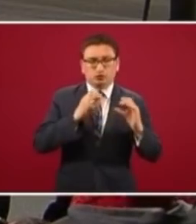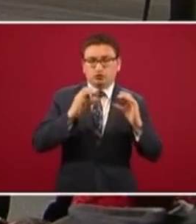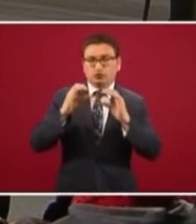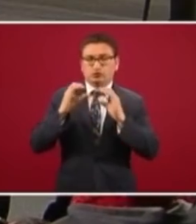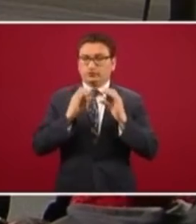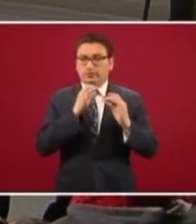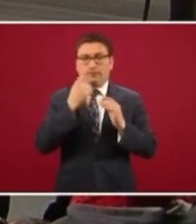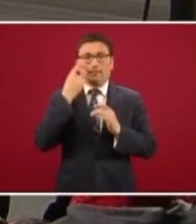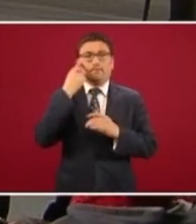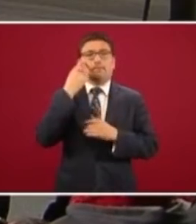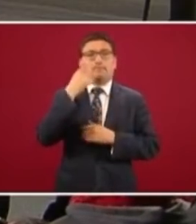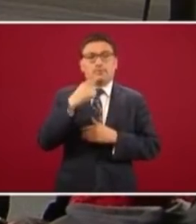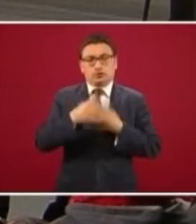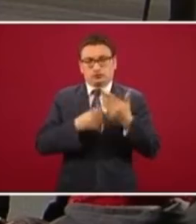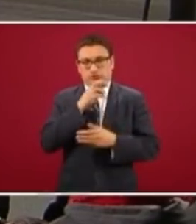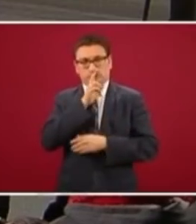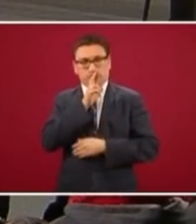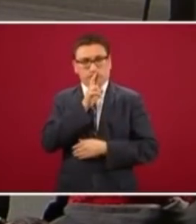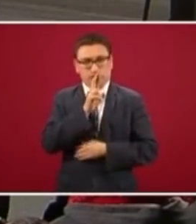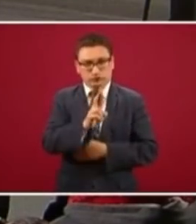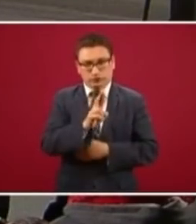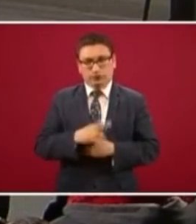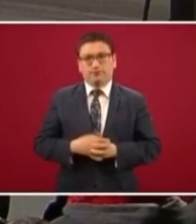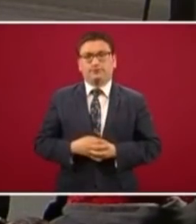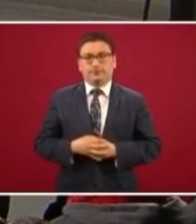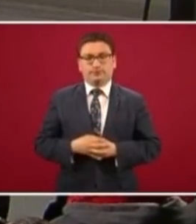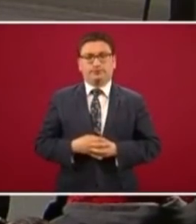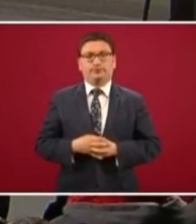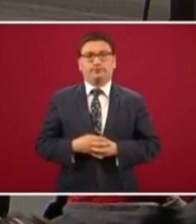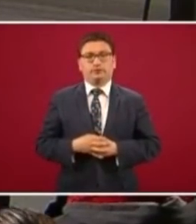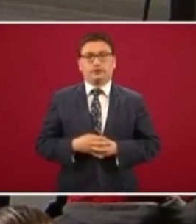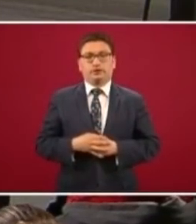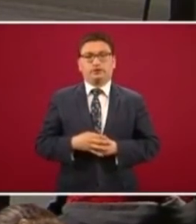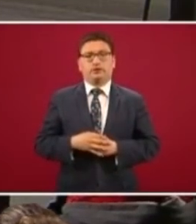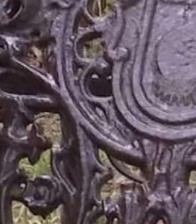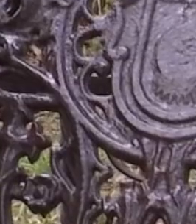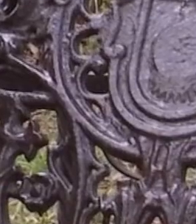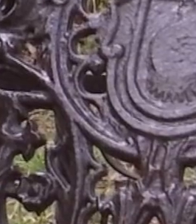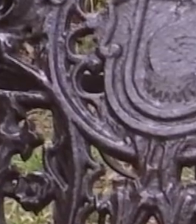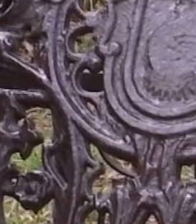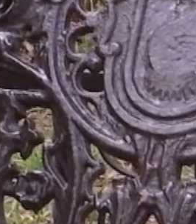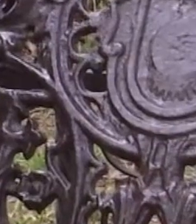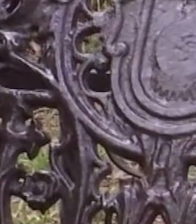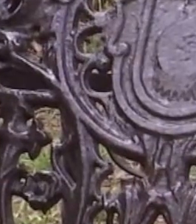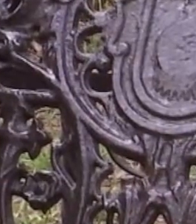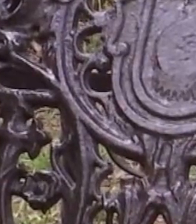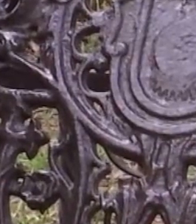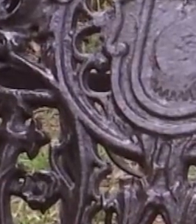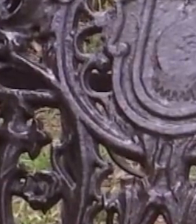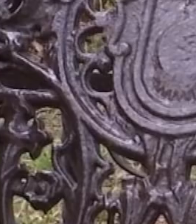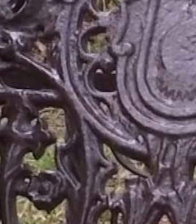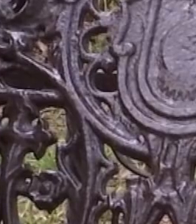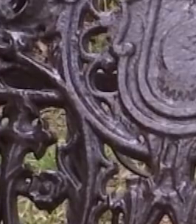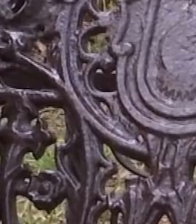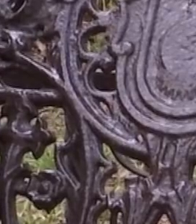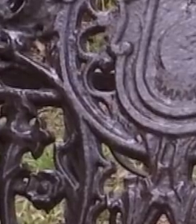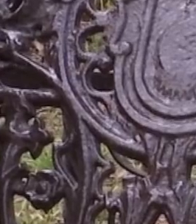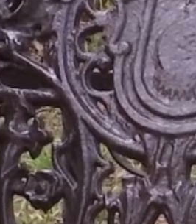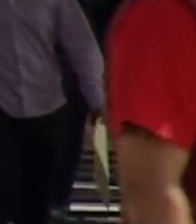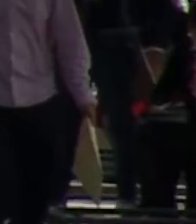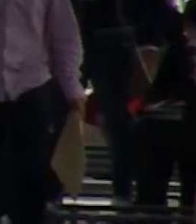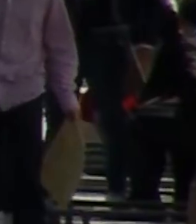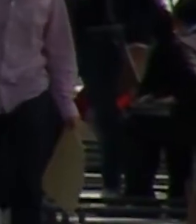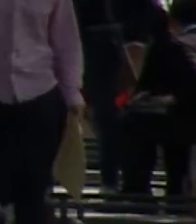El 5% restante son casos graves y esto se debe a la condición de las personas, ya sea por tratarse de adultos mayores,